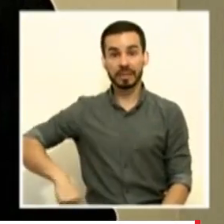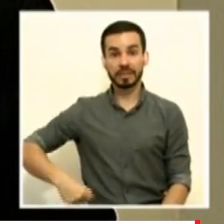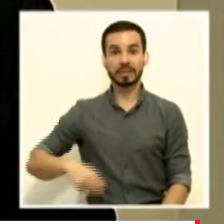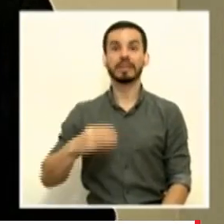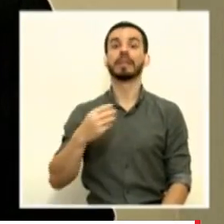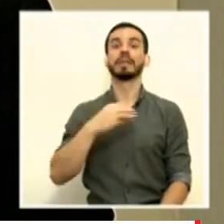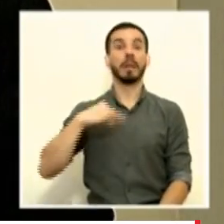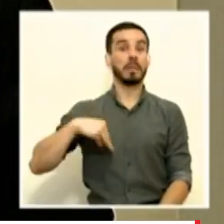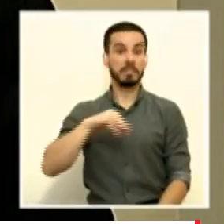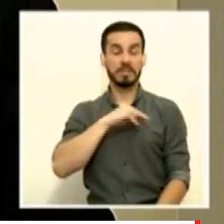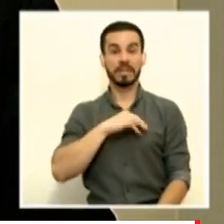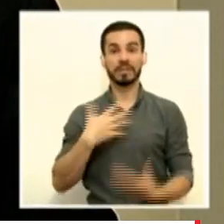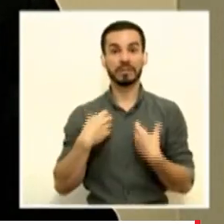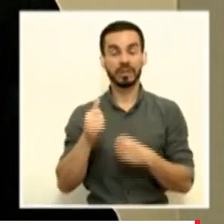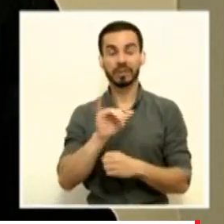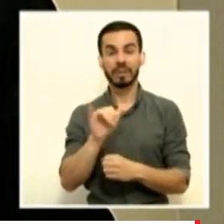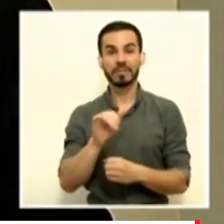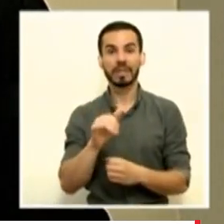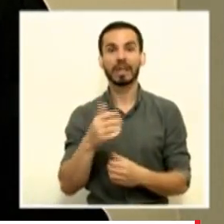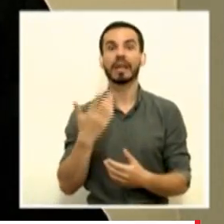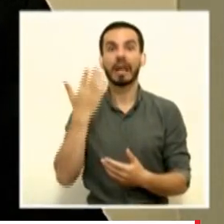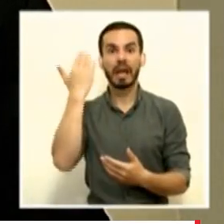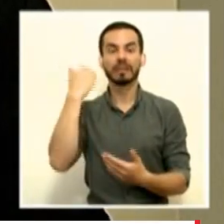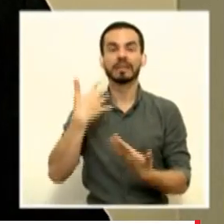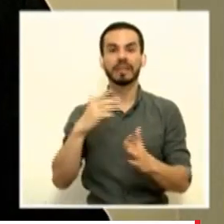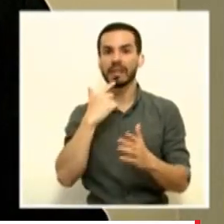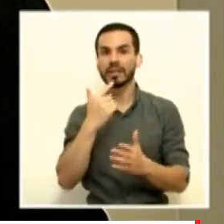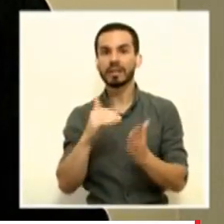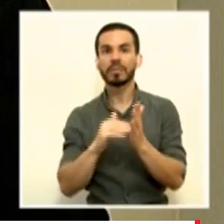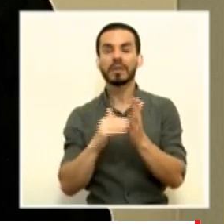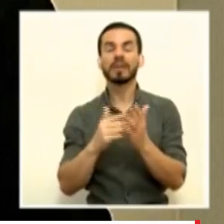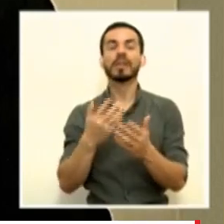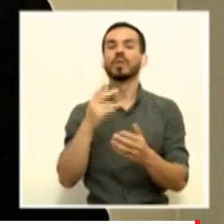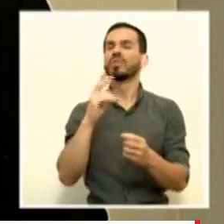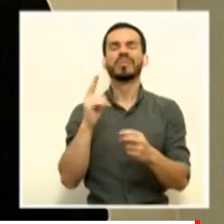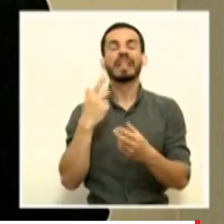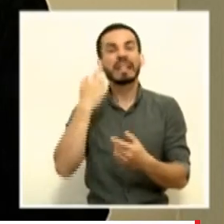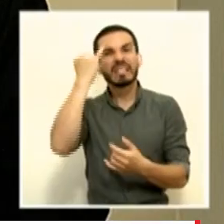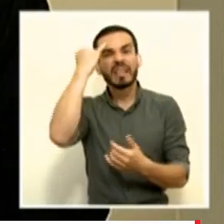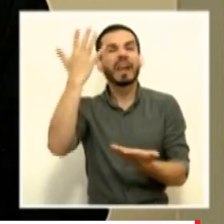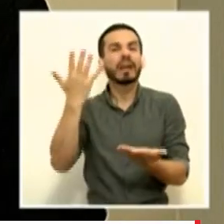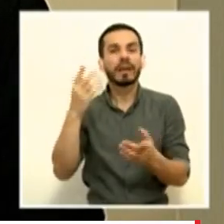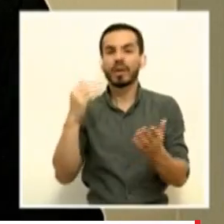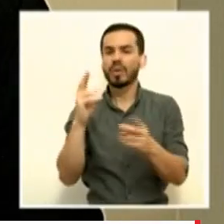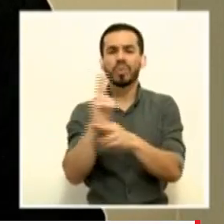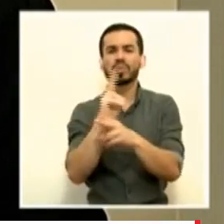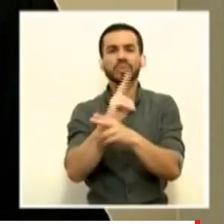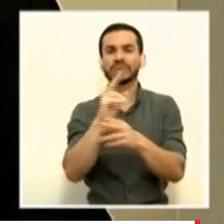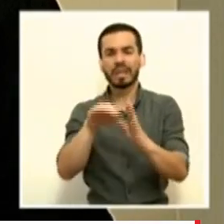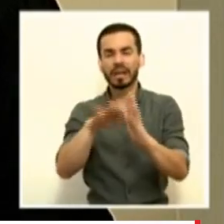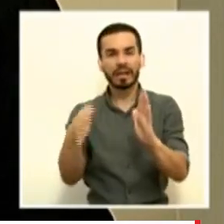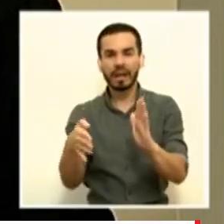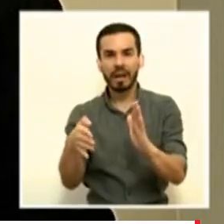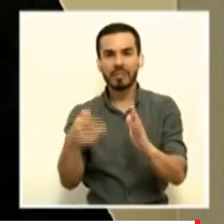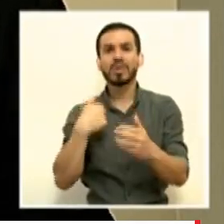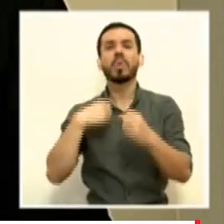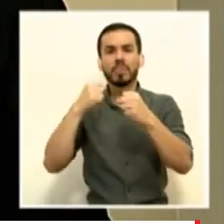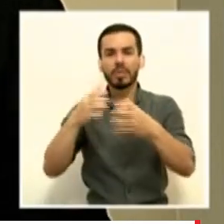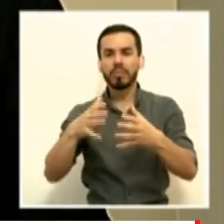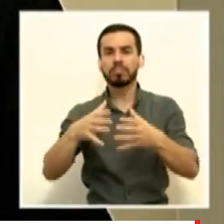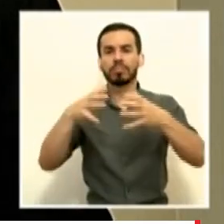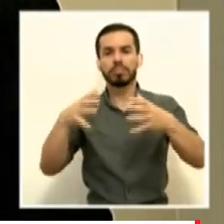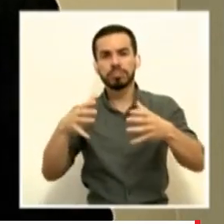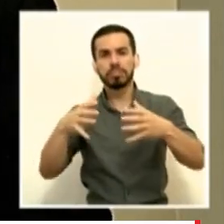señor ministro en varias ocasiones, la idea es no tener que utilizar estas camas, porque nosotros podemos seguir ampliando la capacidad instalada